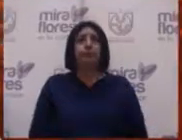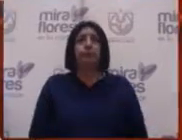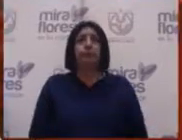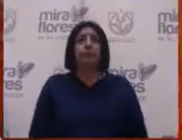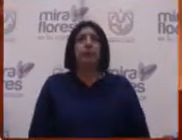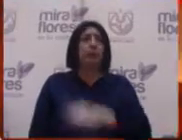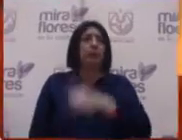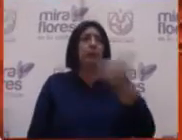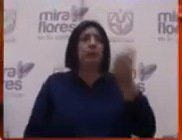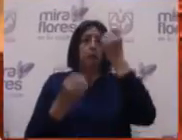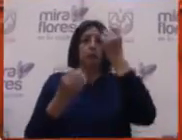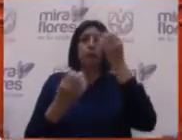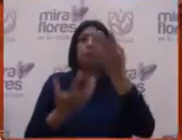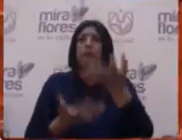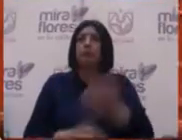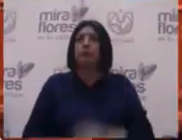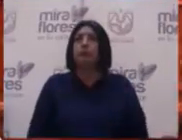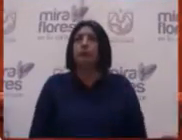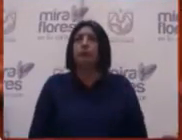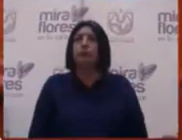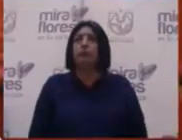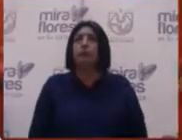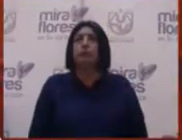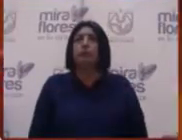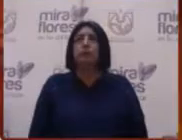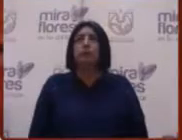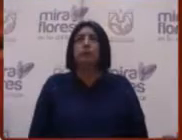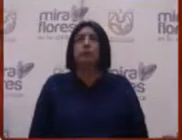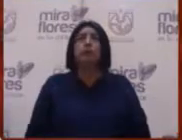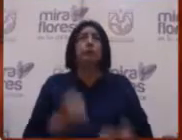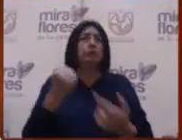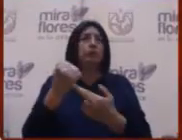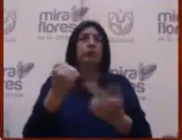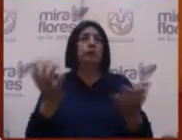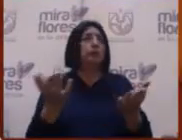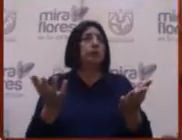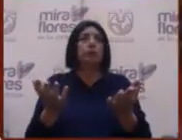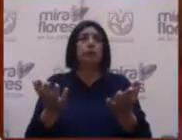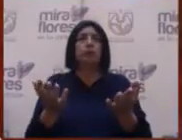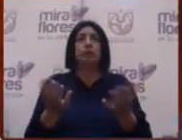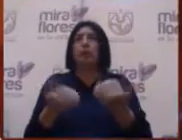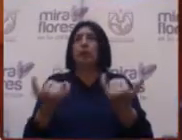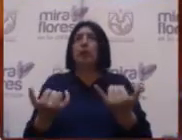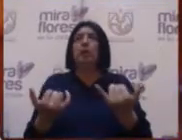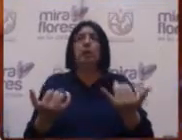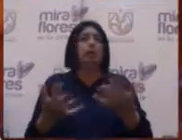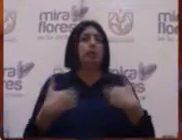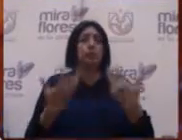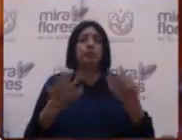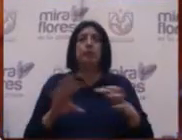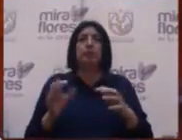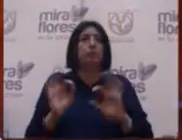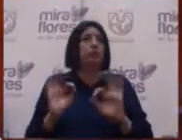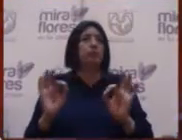bien, ¿algún otro informe en mesa? Si algún otro regidor quiere hacer uso de la palabra, este es el momento. Si